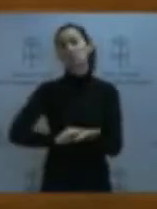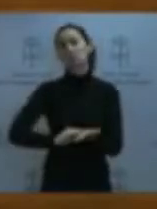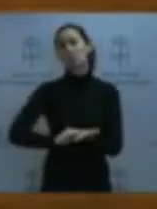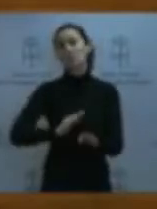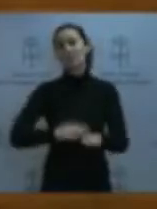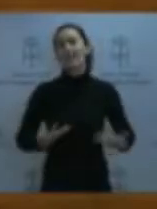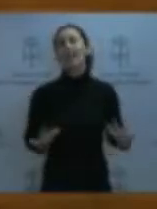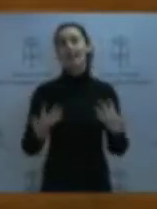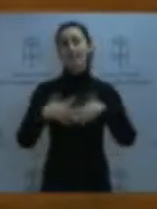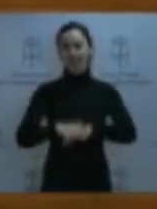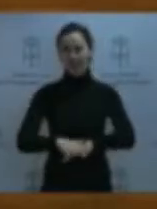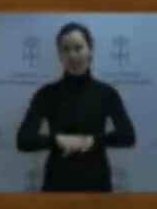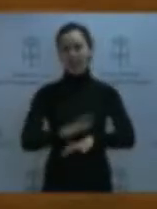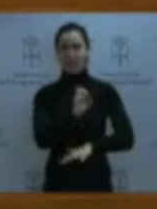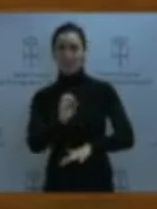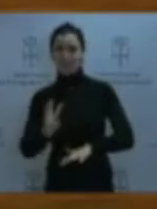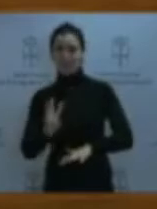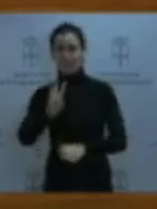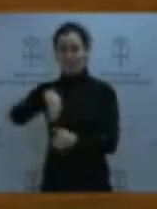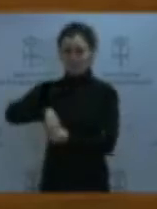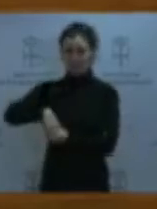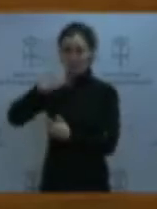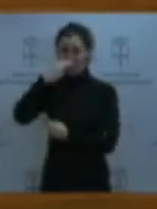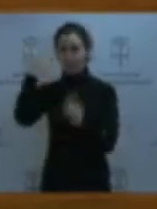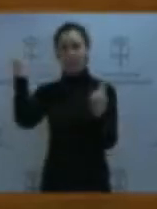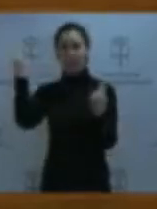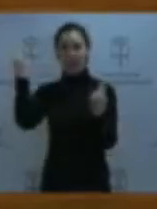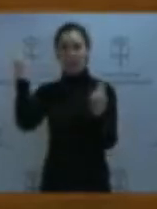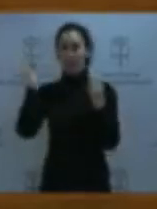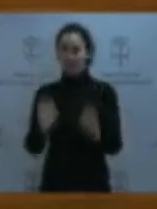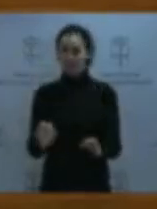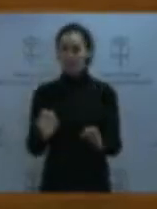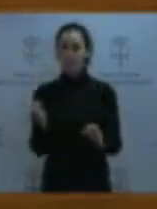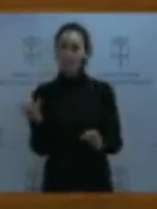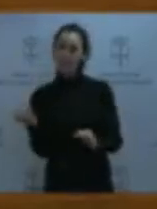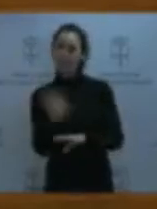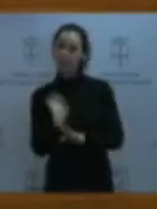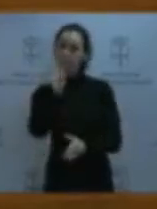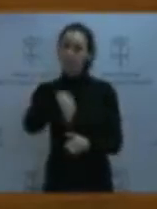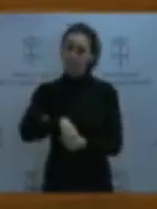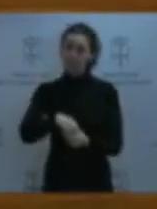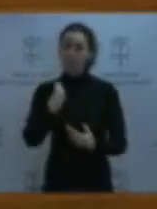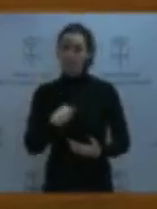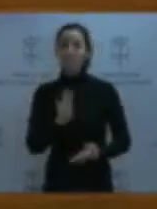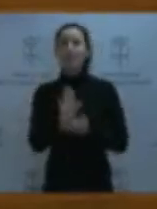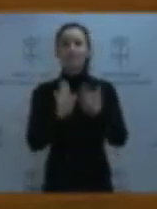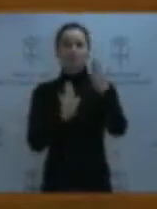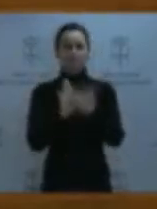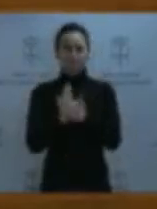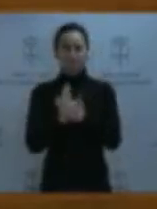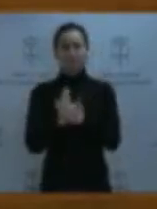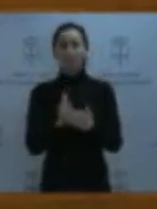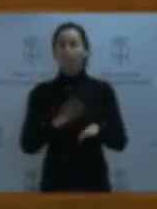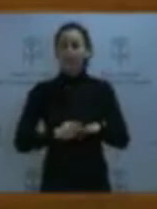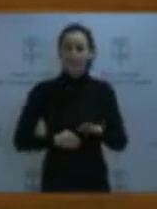integración de las escuelas de 0 a 3 años dentro de la Consejería de Educación. Esa era la fórmula que nosotros proponíamos para avanzar hacia